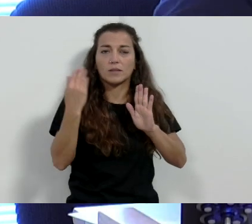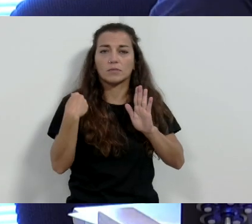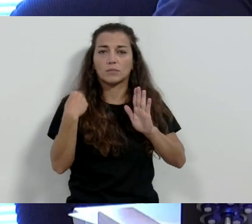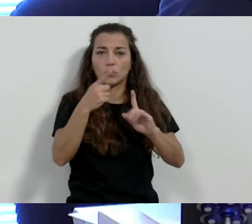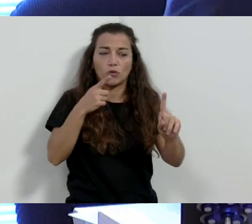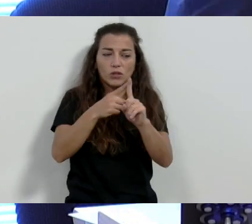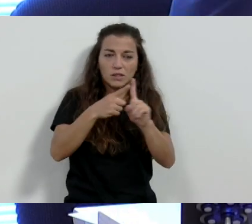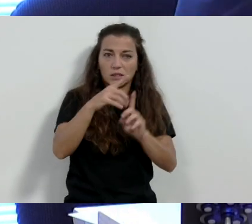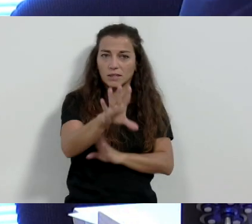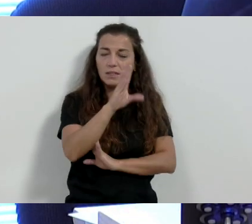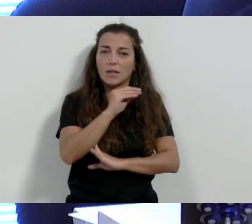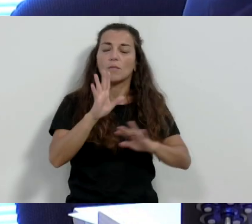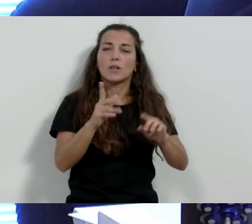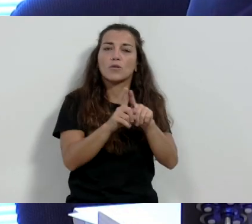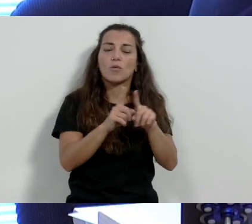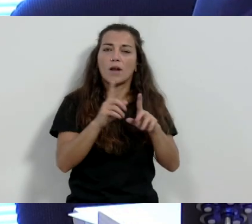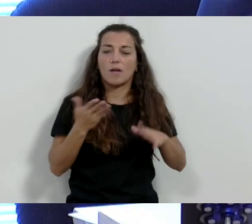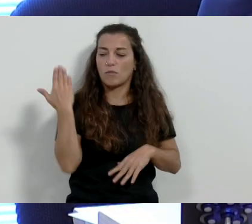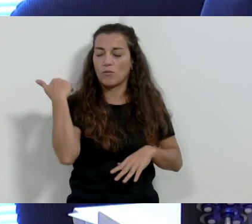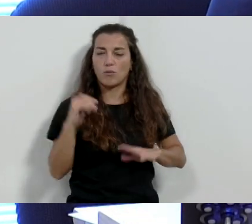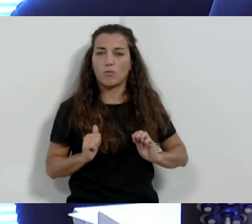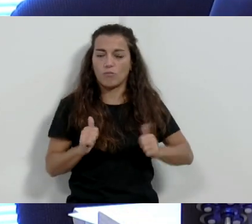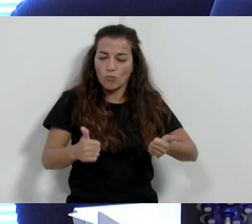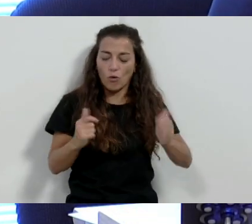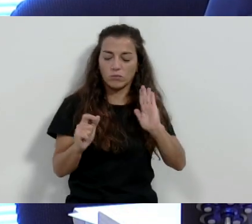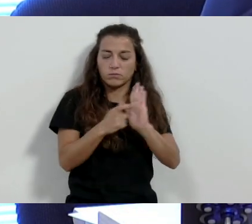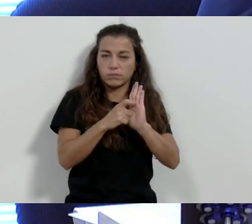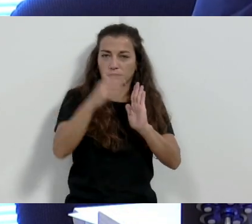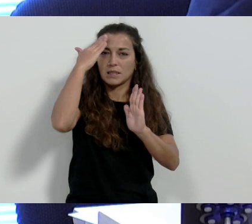pero es que por más que lo he estado mirando no lo encuentro.